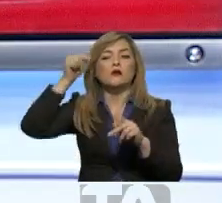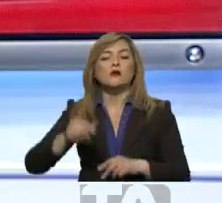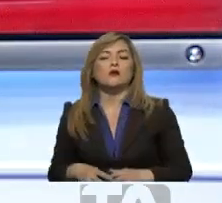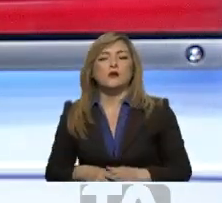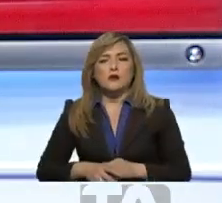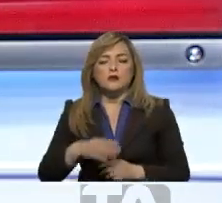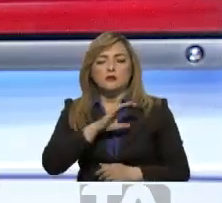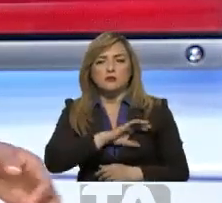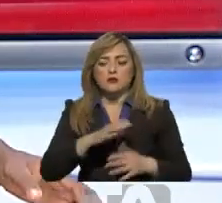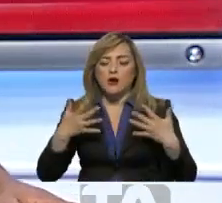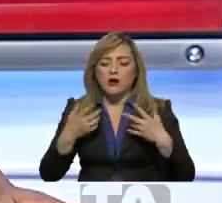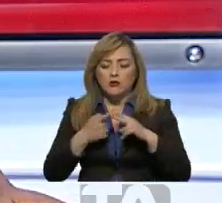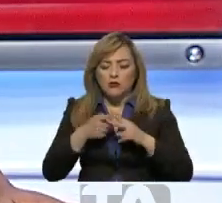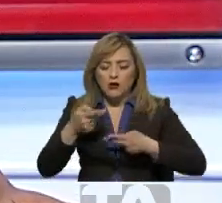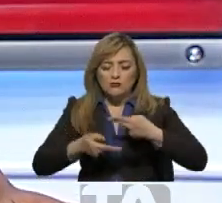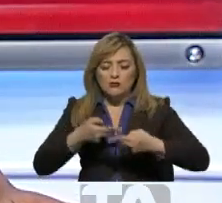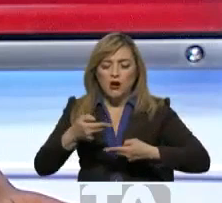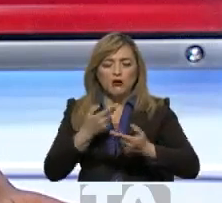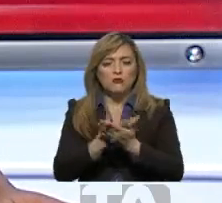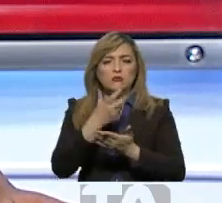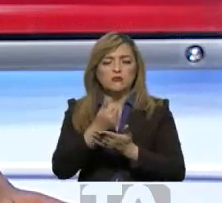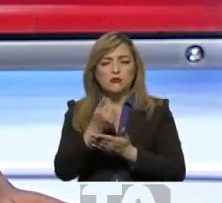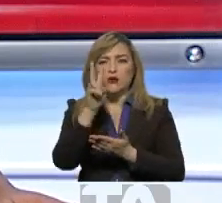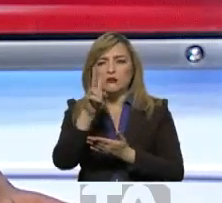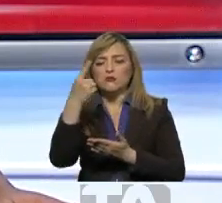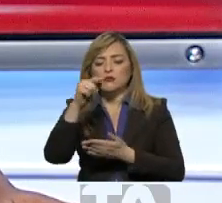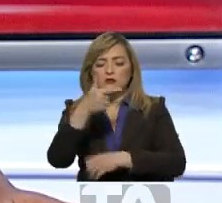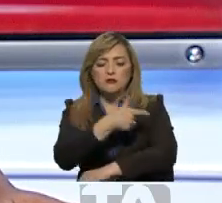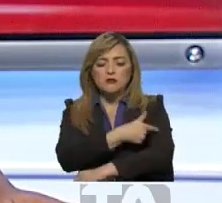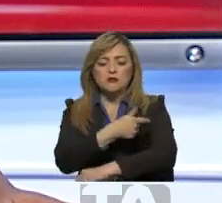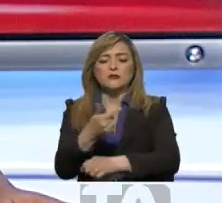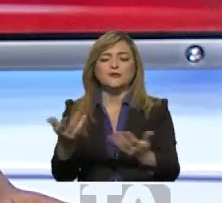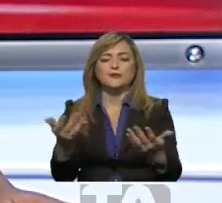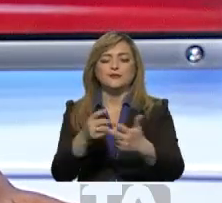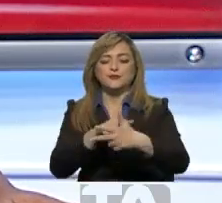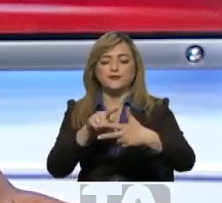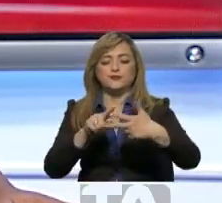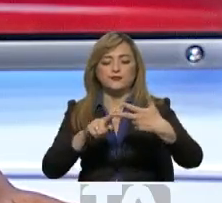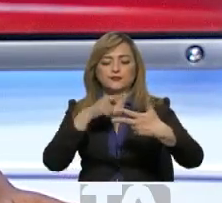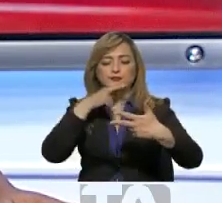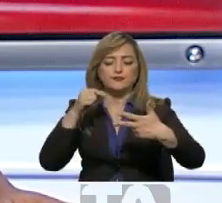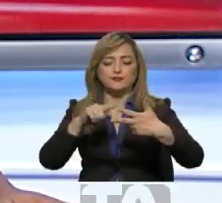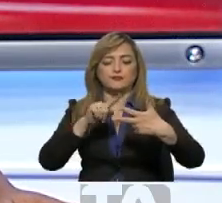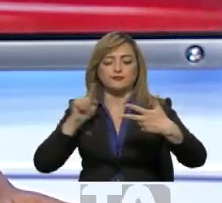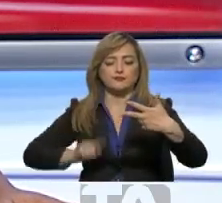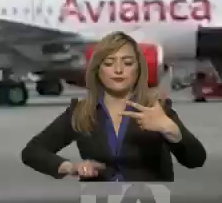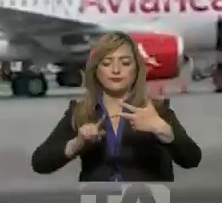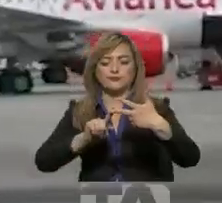tanto, el municipio de Guayaquil inició negociaciones para la compra de 2 millones de vacunas provenientes de Rusia, China y Reino